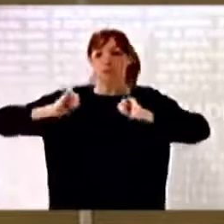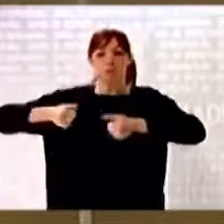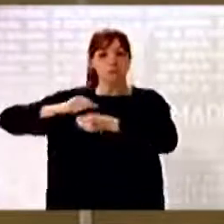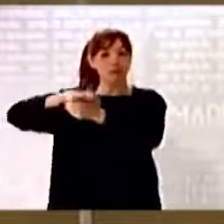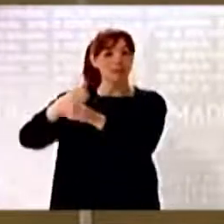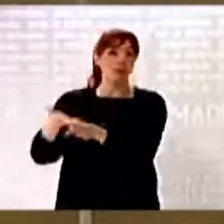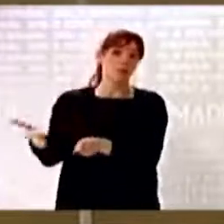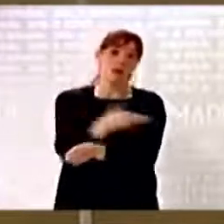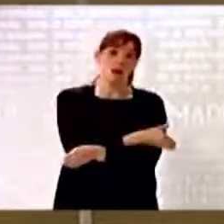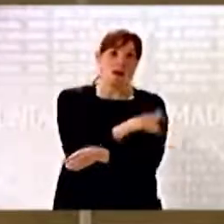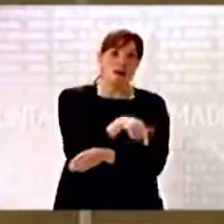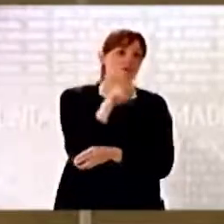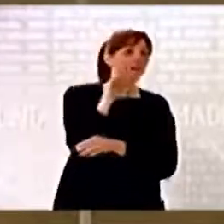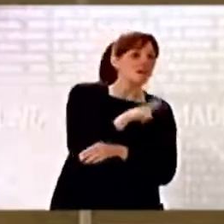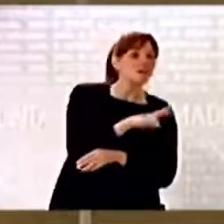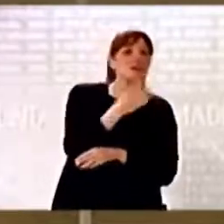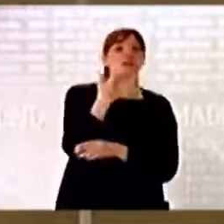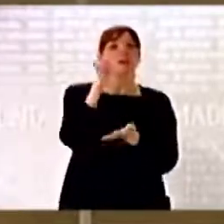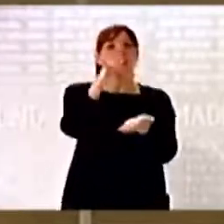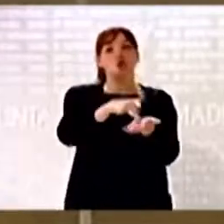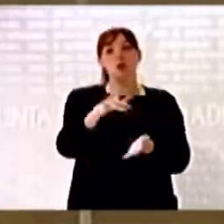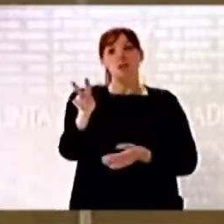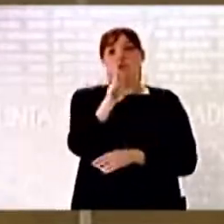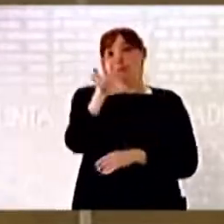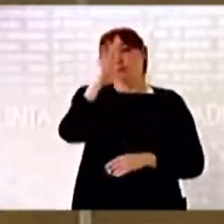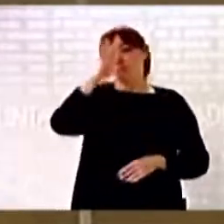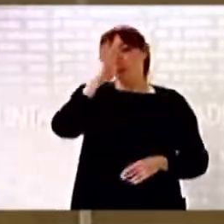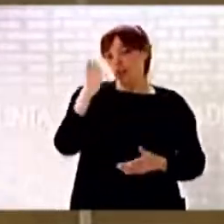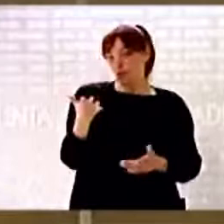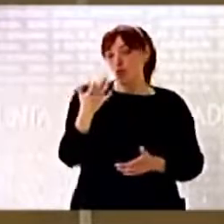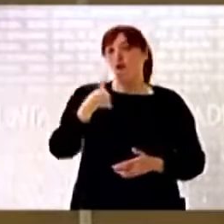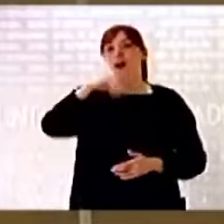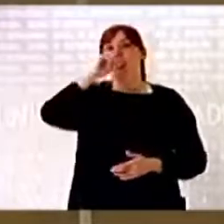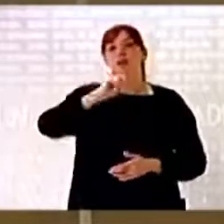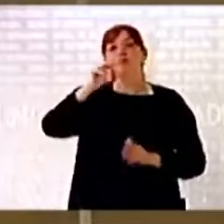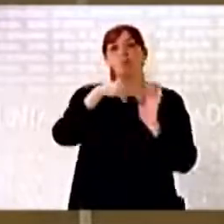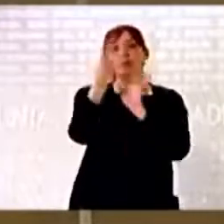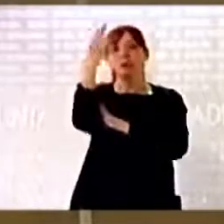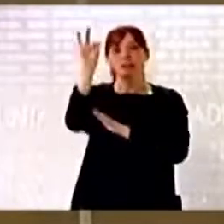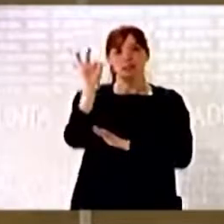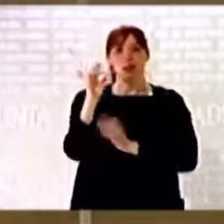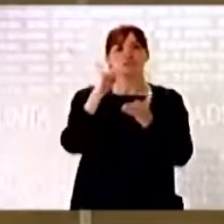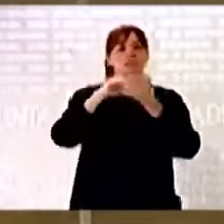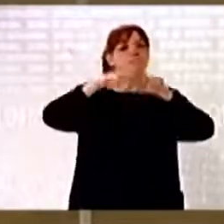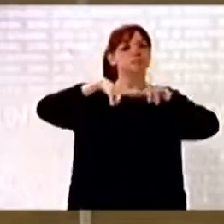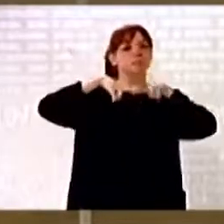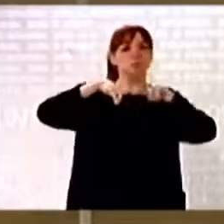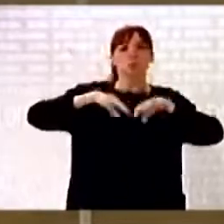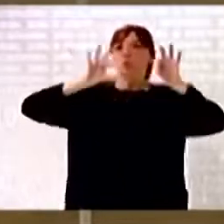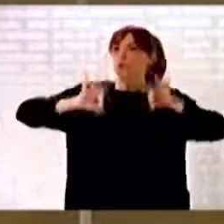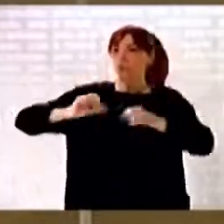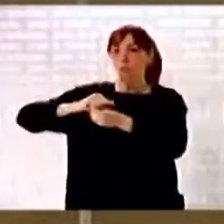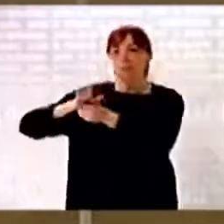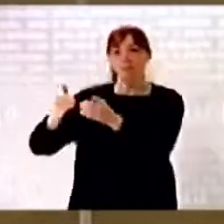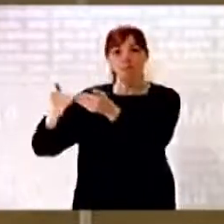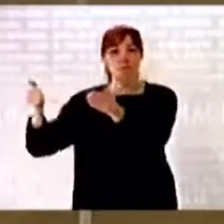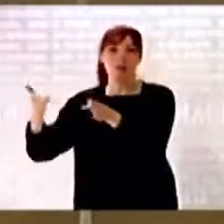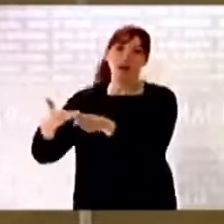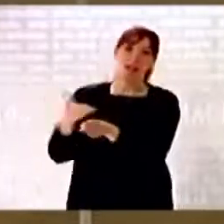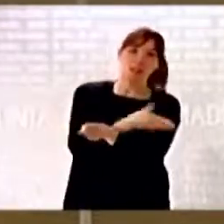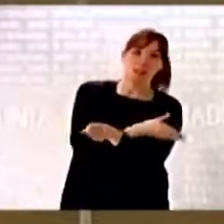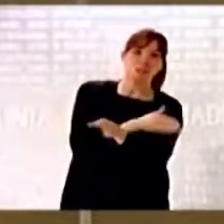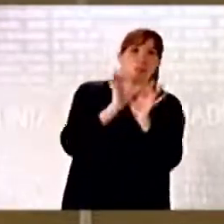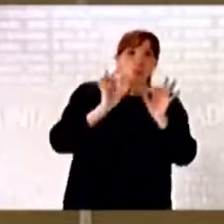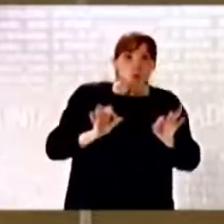la pandemia, nos vamos al 2 de febrero del año 2020, justamente antes de empezar la